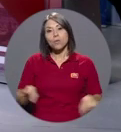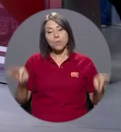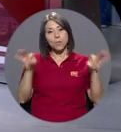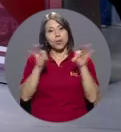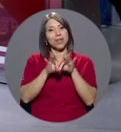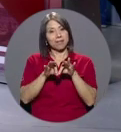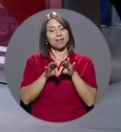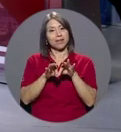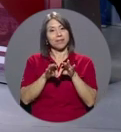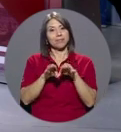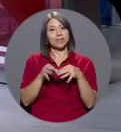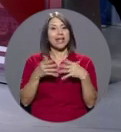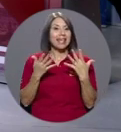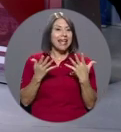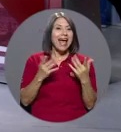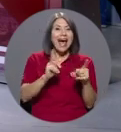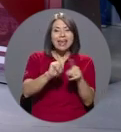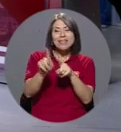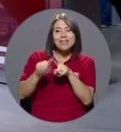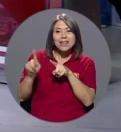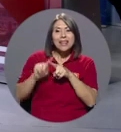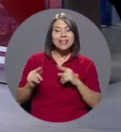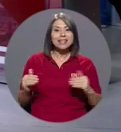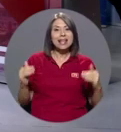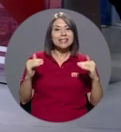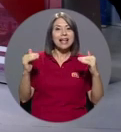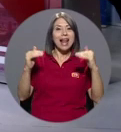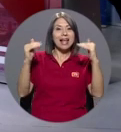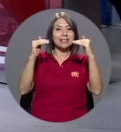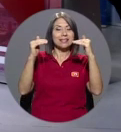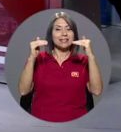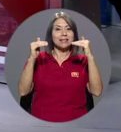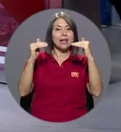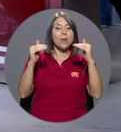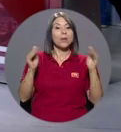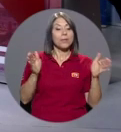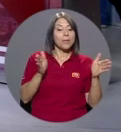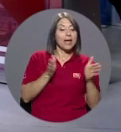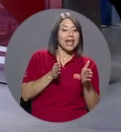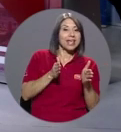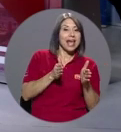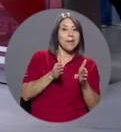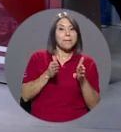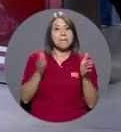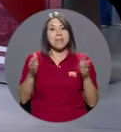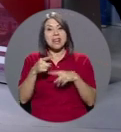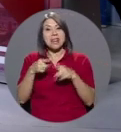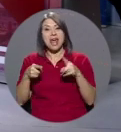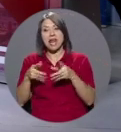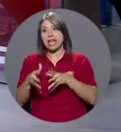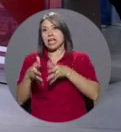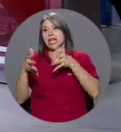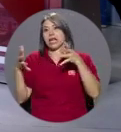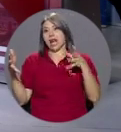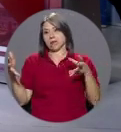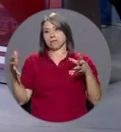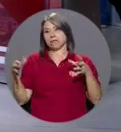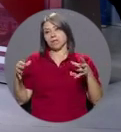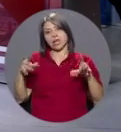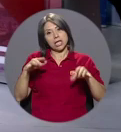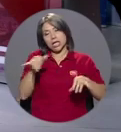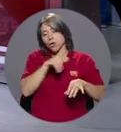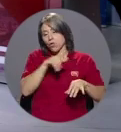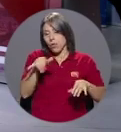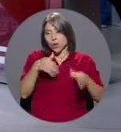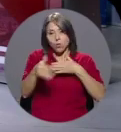es que, de resaltar es que hay diferentes escalas en acuacultura, ¿verdad? Tenemos pequeña, mediana y gran escala, igual como cualquier actividad